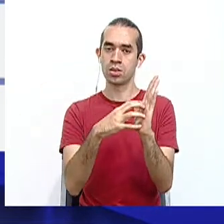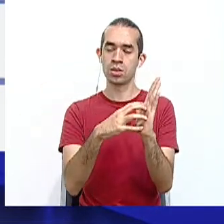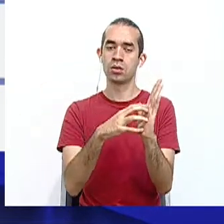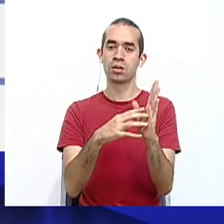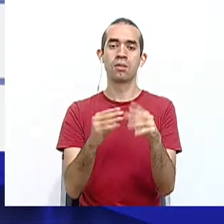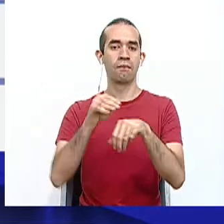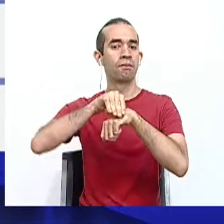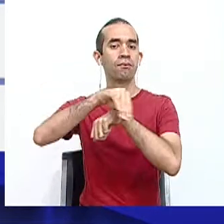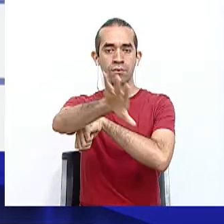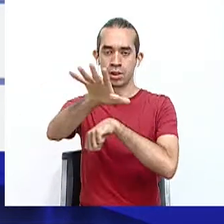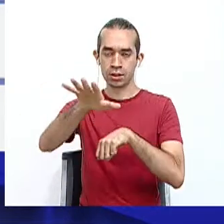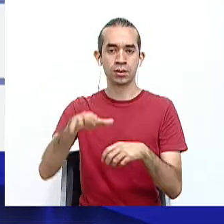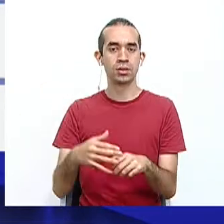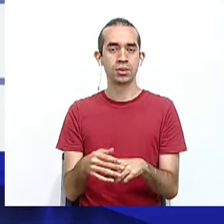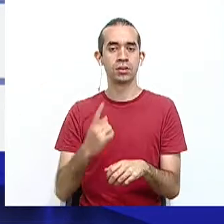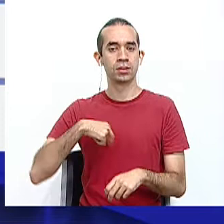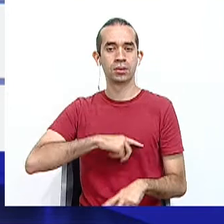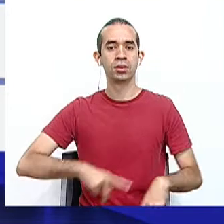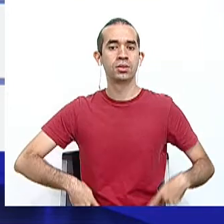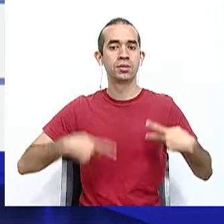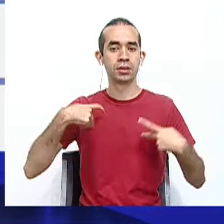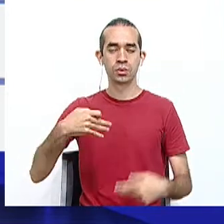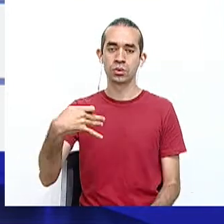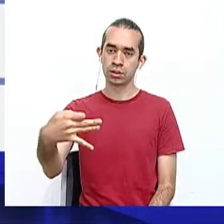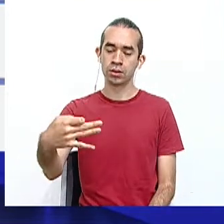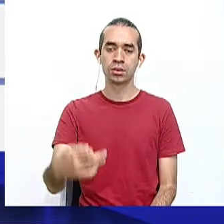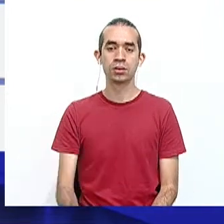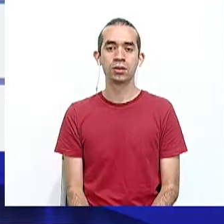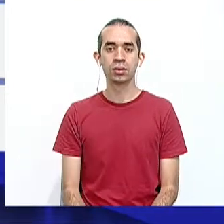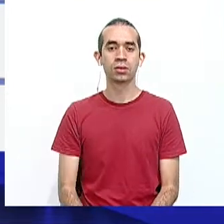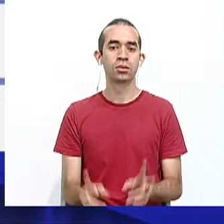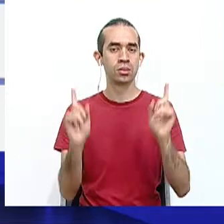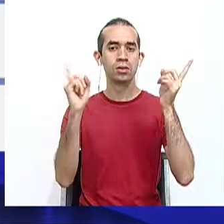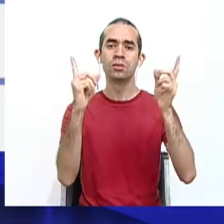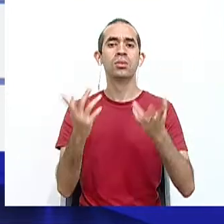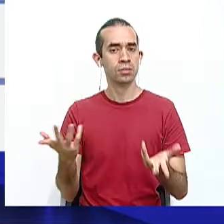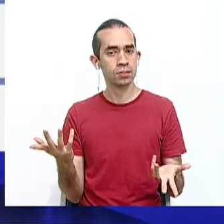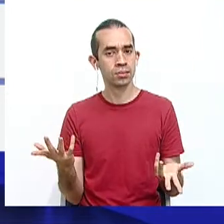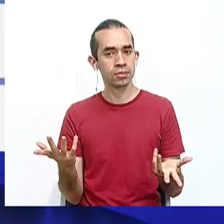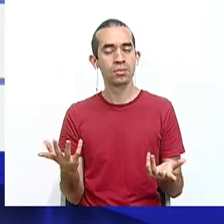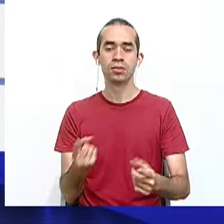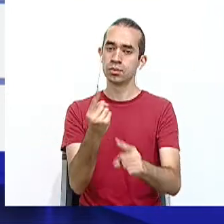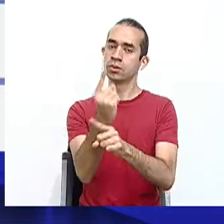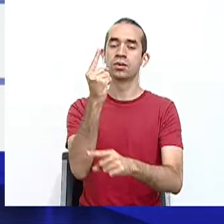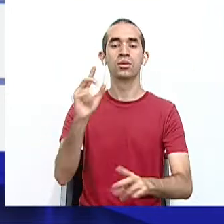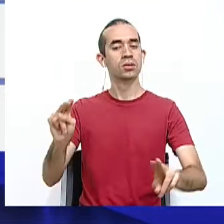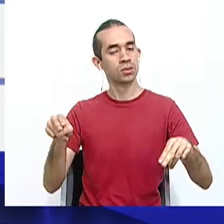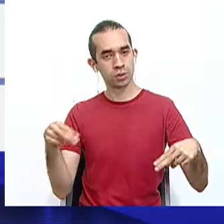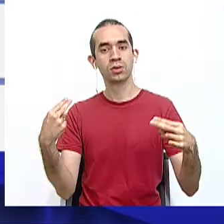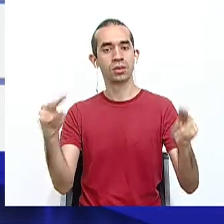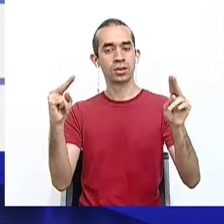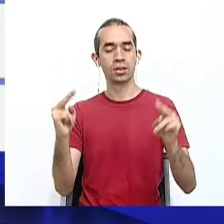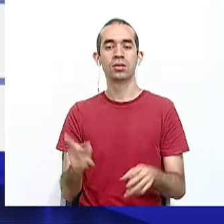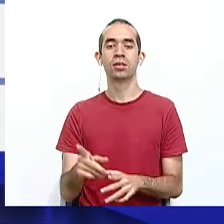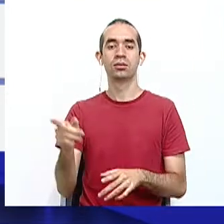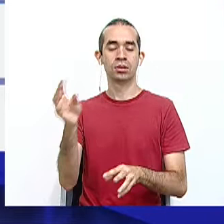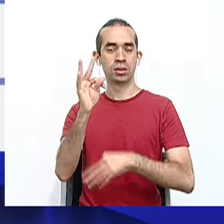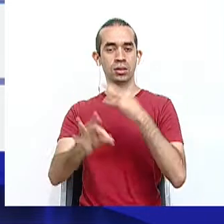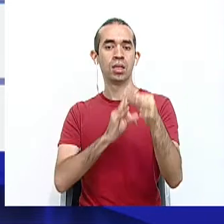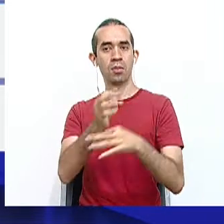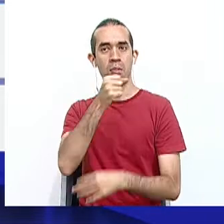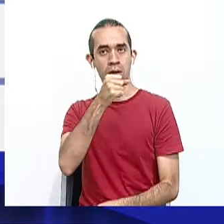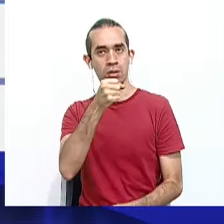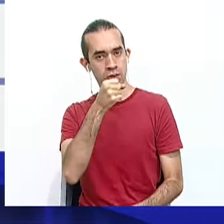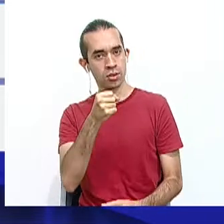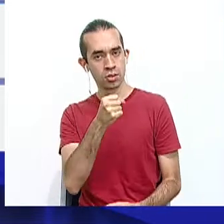gran influencia en nuestra vida, en nuestra cotidianidad. Nos referimos, sí, a las noticias, a los géneros periodísticos, que junto